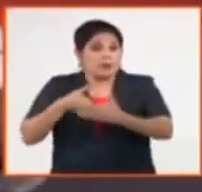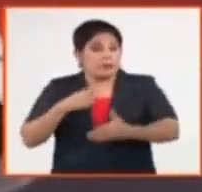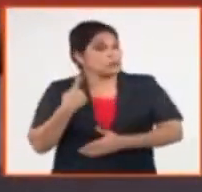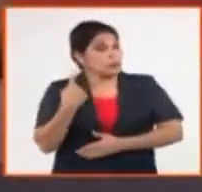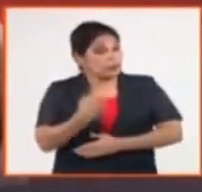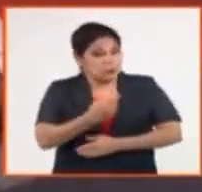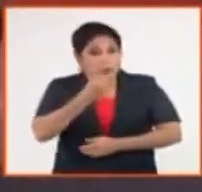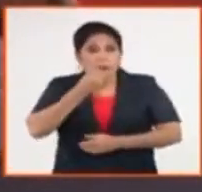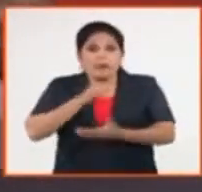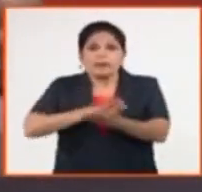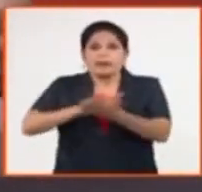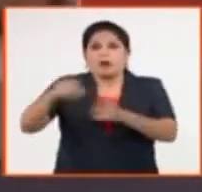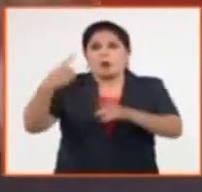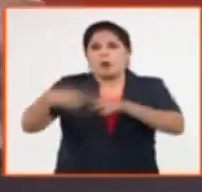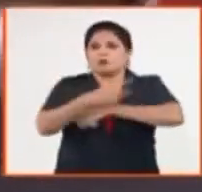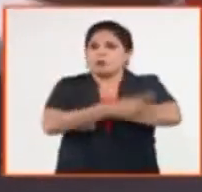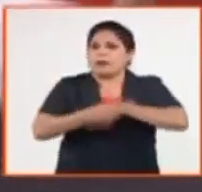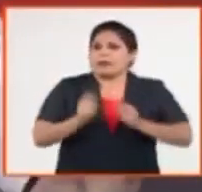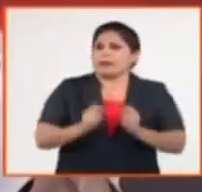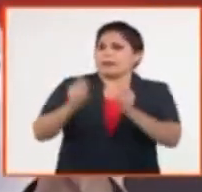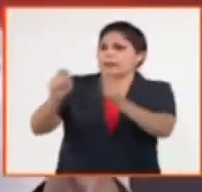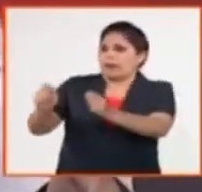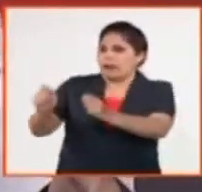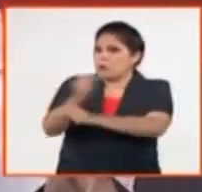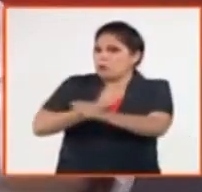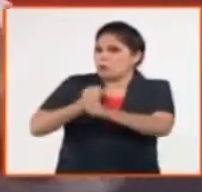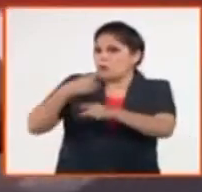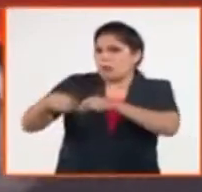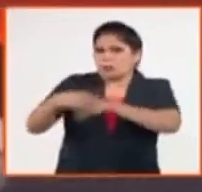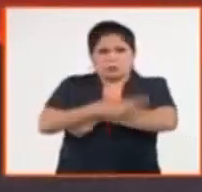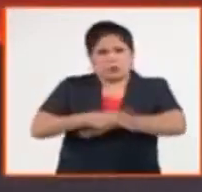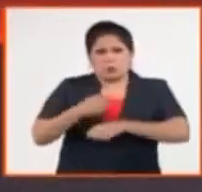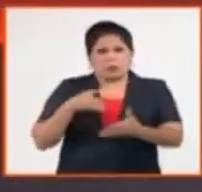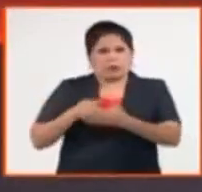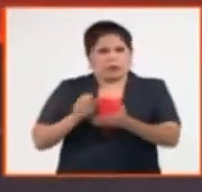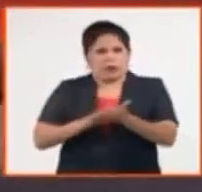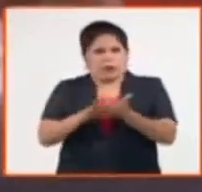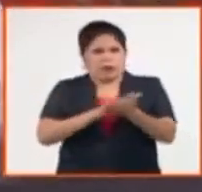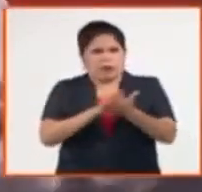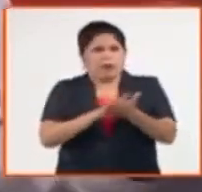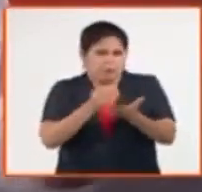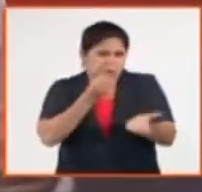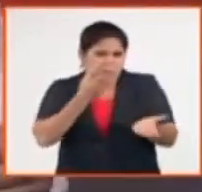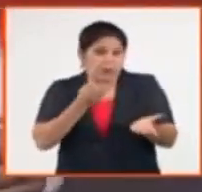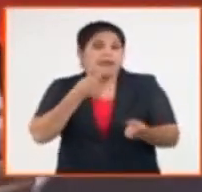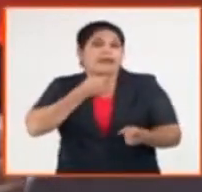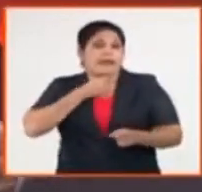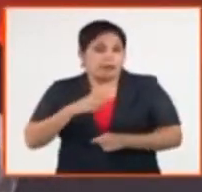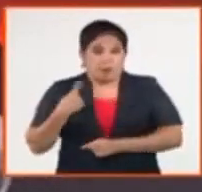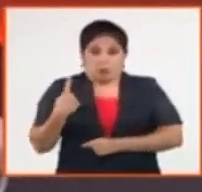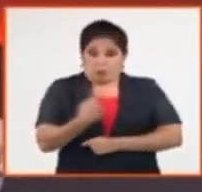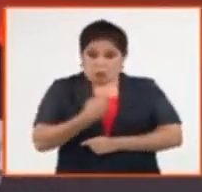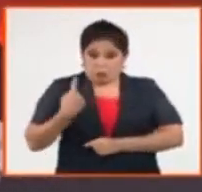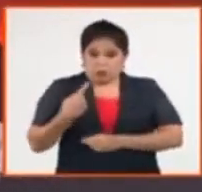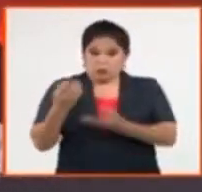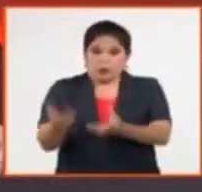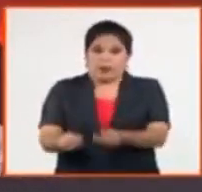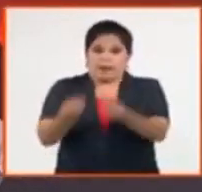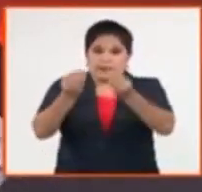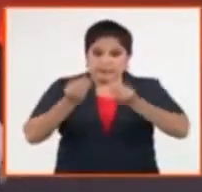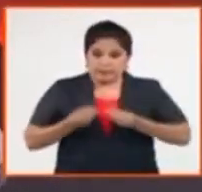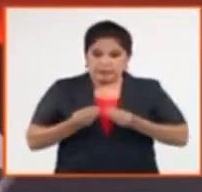podamos o que nuestras vacunas se utilicen en otros países. Ahora, el hecho de que recibamos pues este